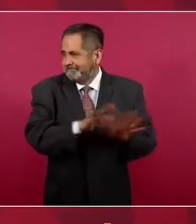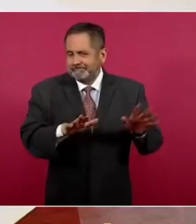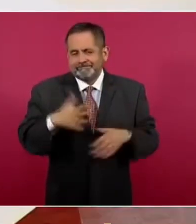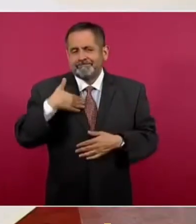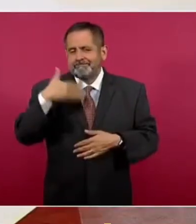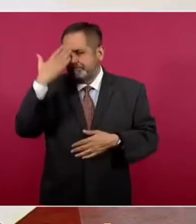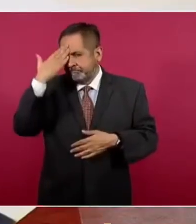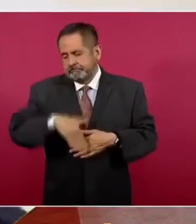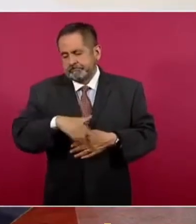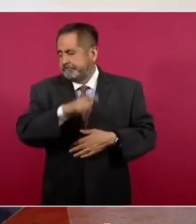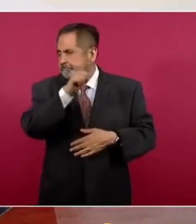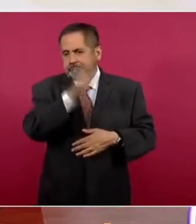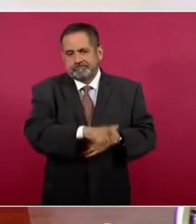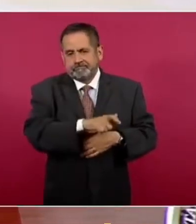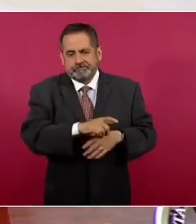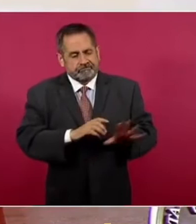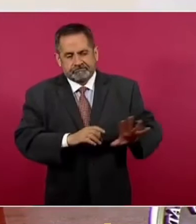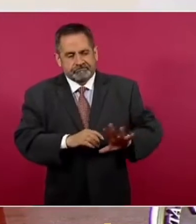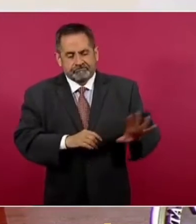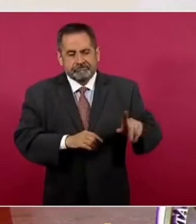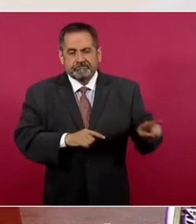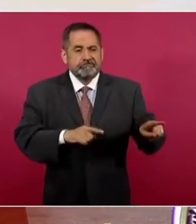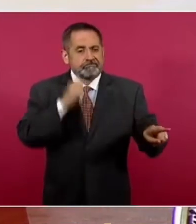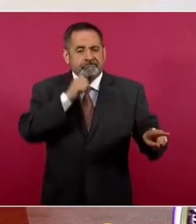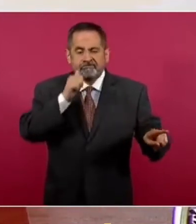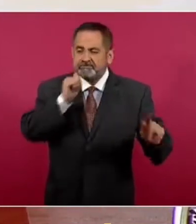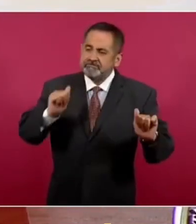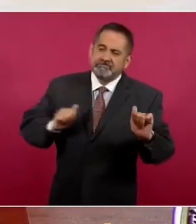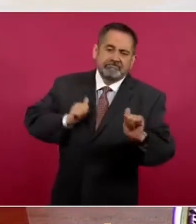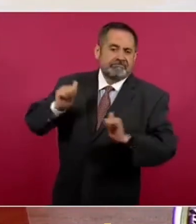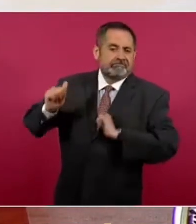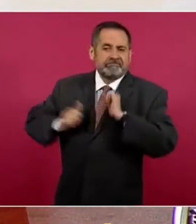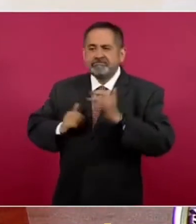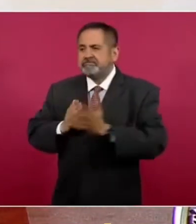sabemos que son muy ventajosos,